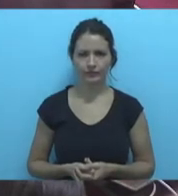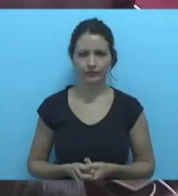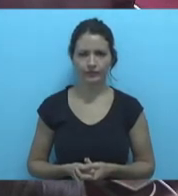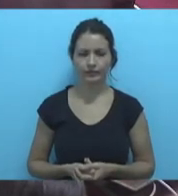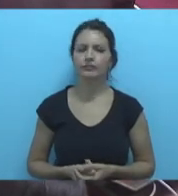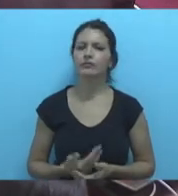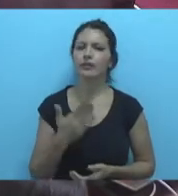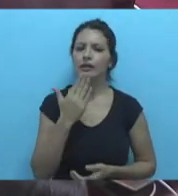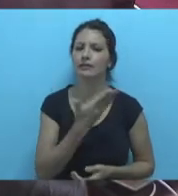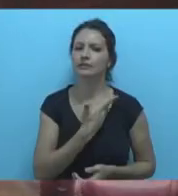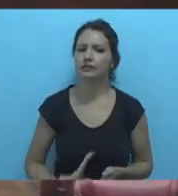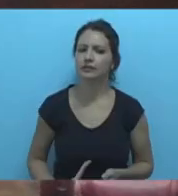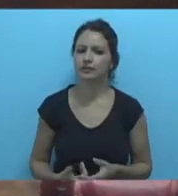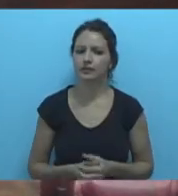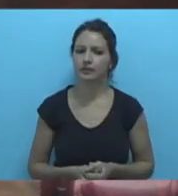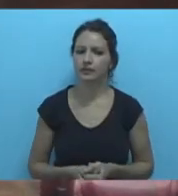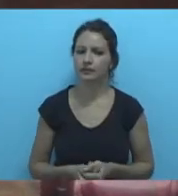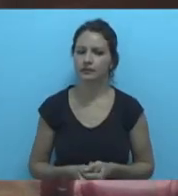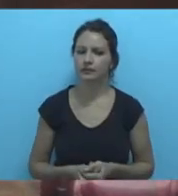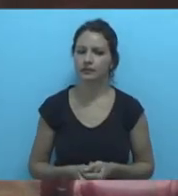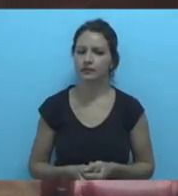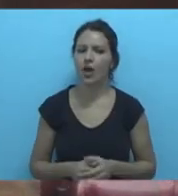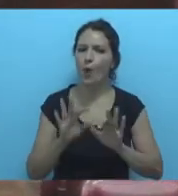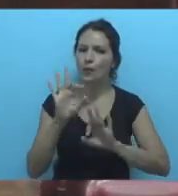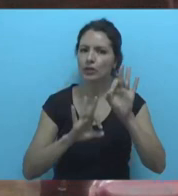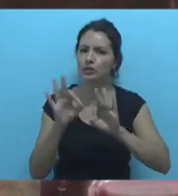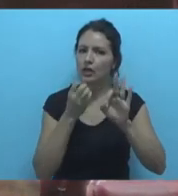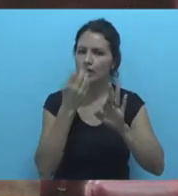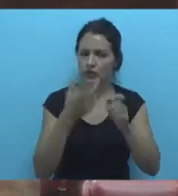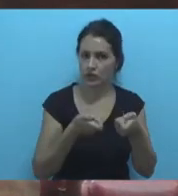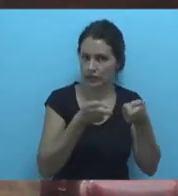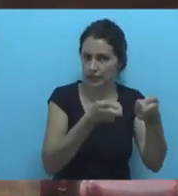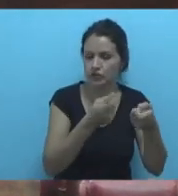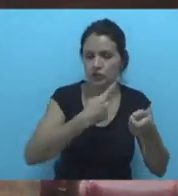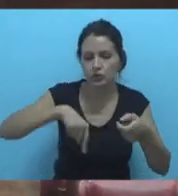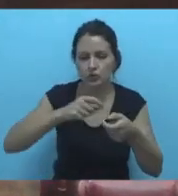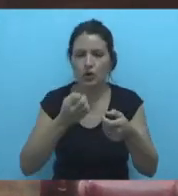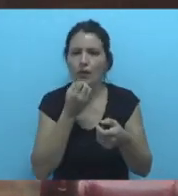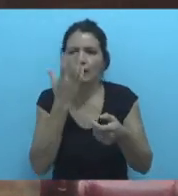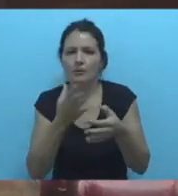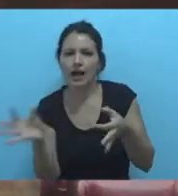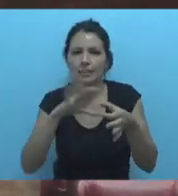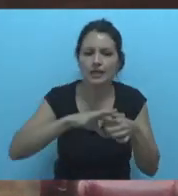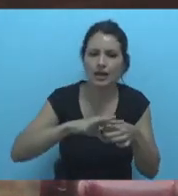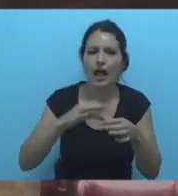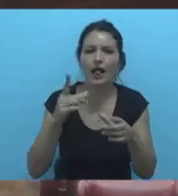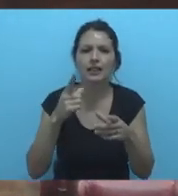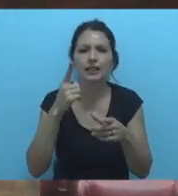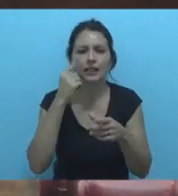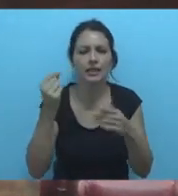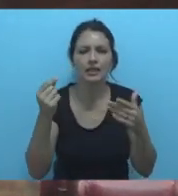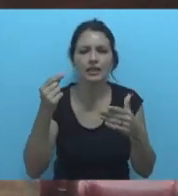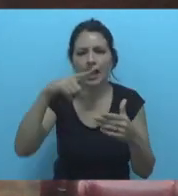Hola. Gracias, señor presidente. Es también para dar ingreso a un proyecto de declaración por el cual esta Cámara adhiere al Día